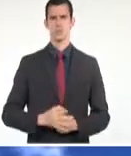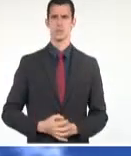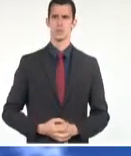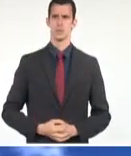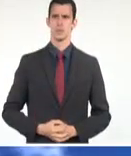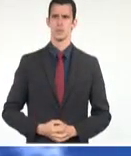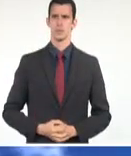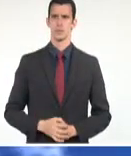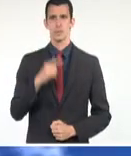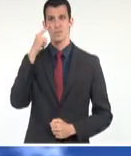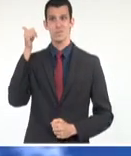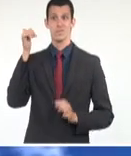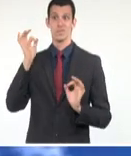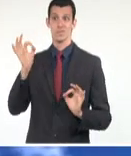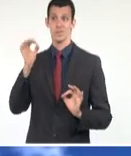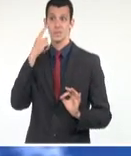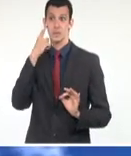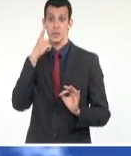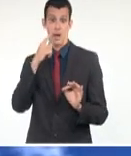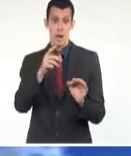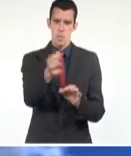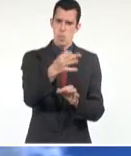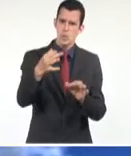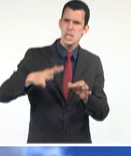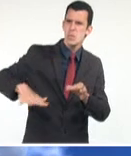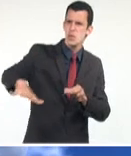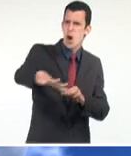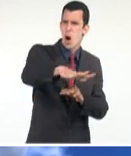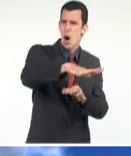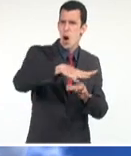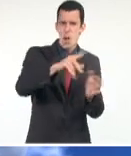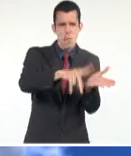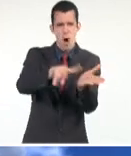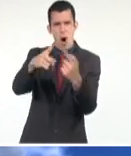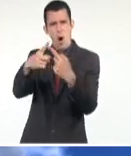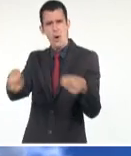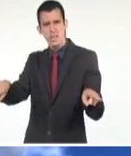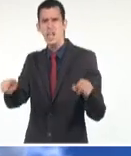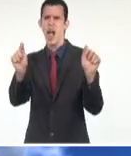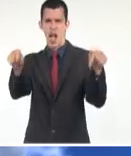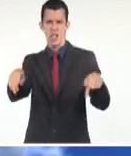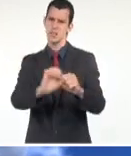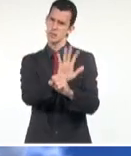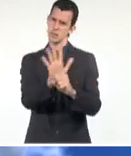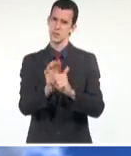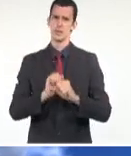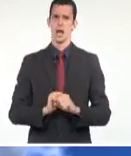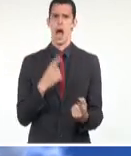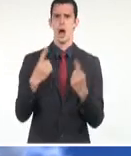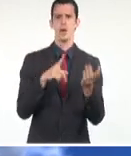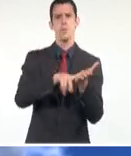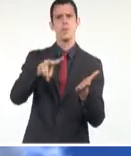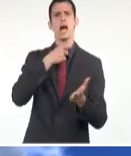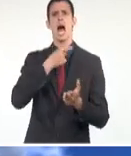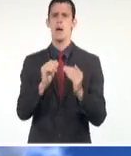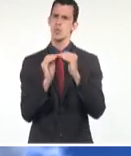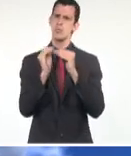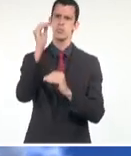Los números hablan de la dispersión del virus en todo el territorio nacional. Varias provincias sobrepasan los 100 positivos y más